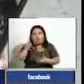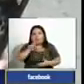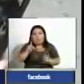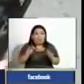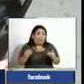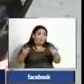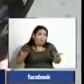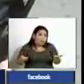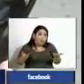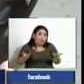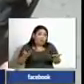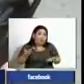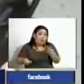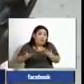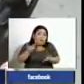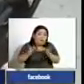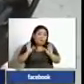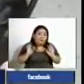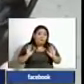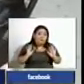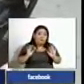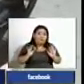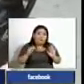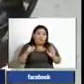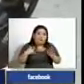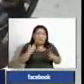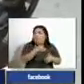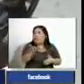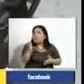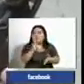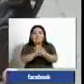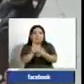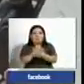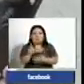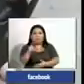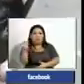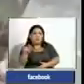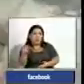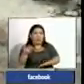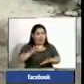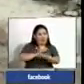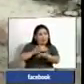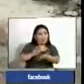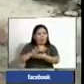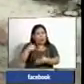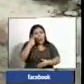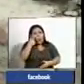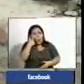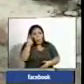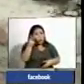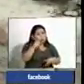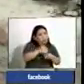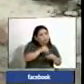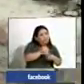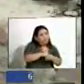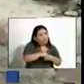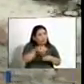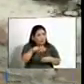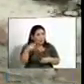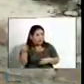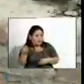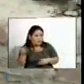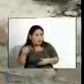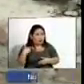porque puede pasar eso, que se compren cosas innecesarias y descuidamos lo básico, ¿verdad? Hay que tener